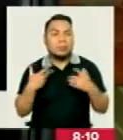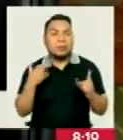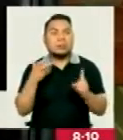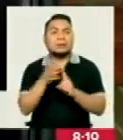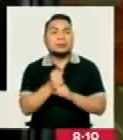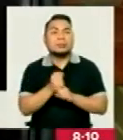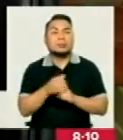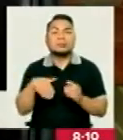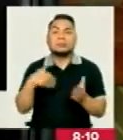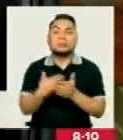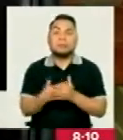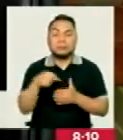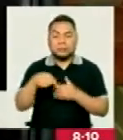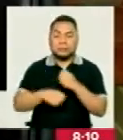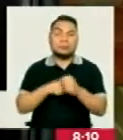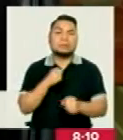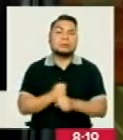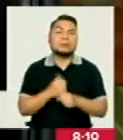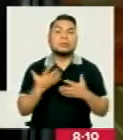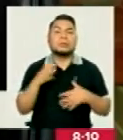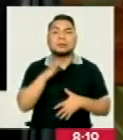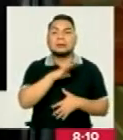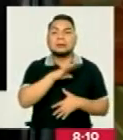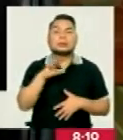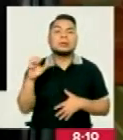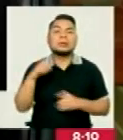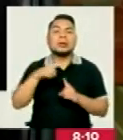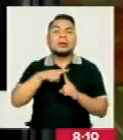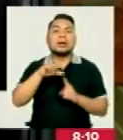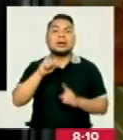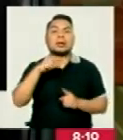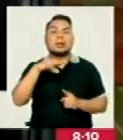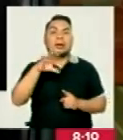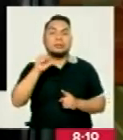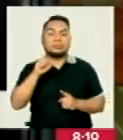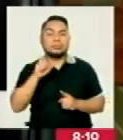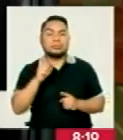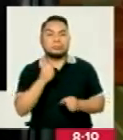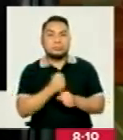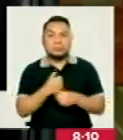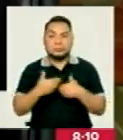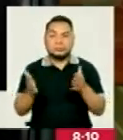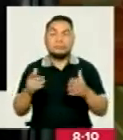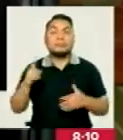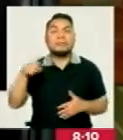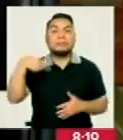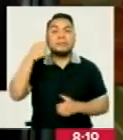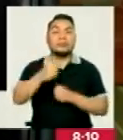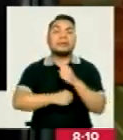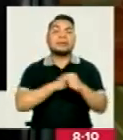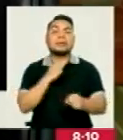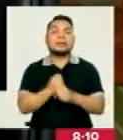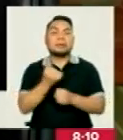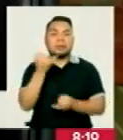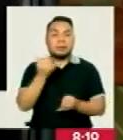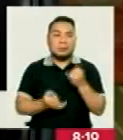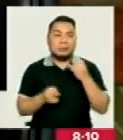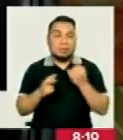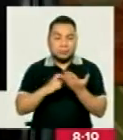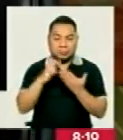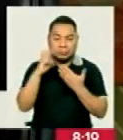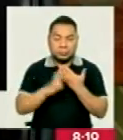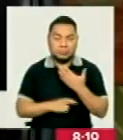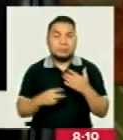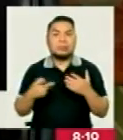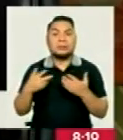llegar solo en este año a 500 tambos operativos. Los siguientes años culminaremos todos estos proyectos